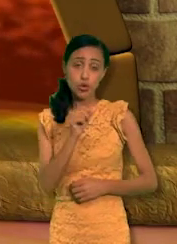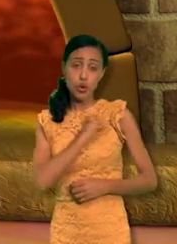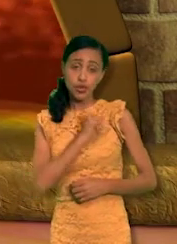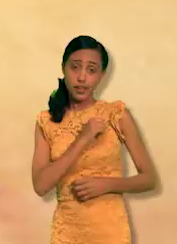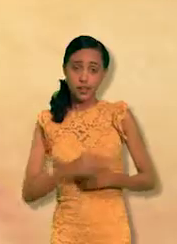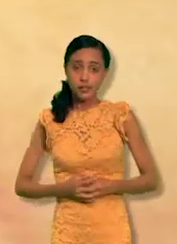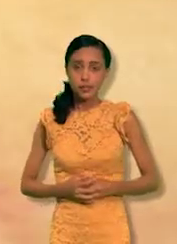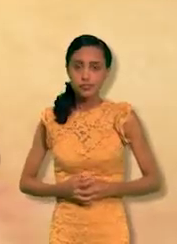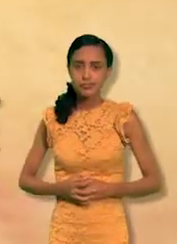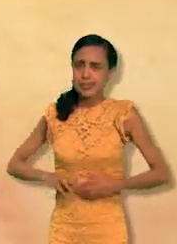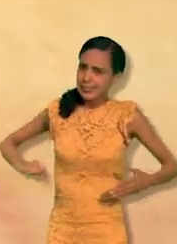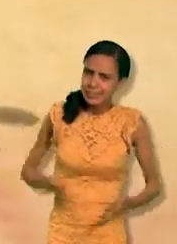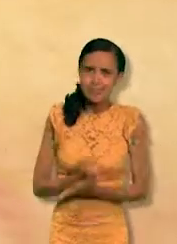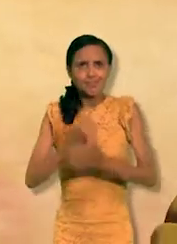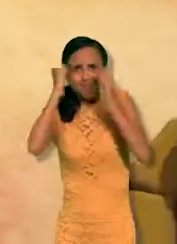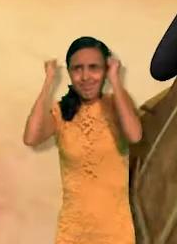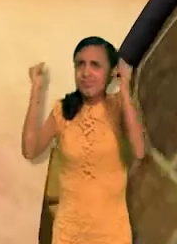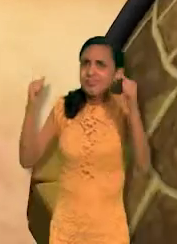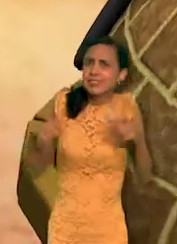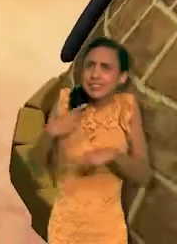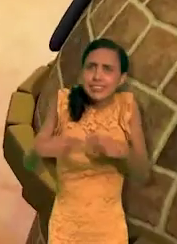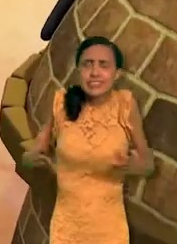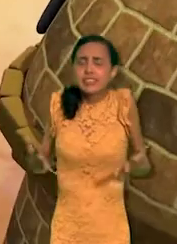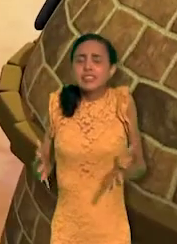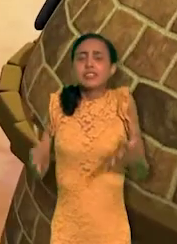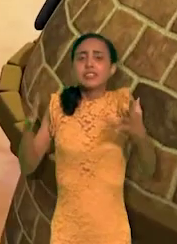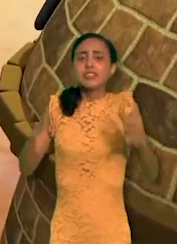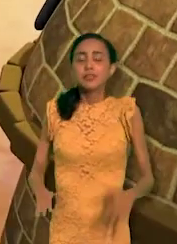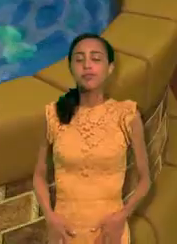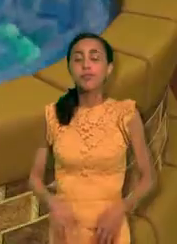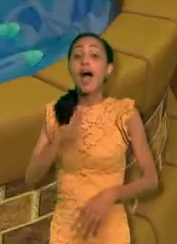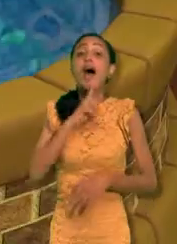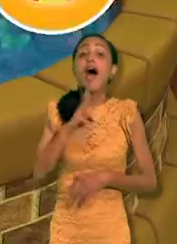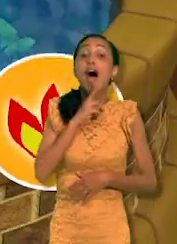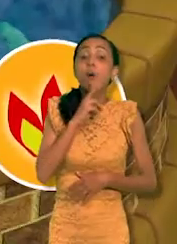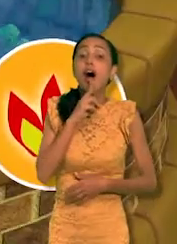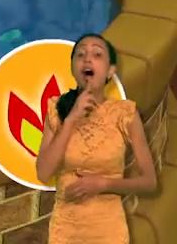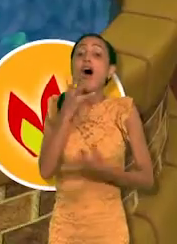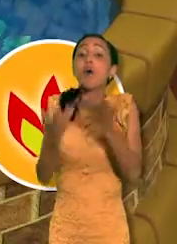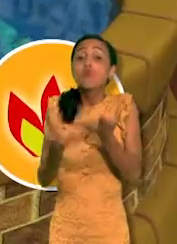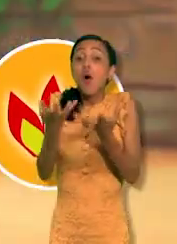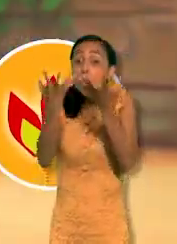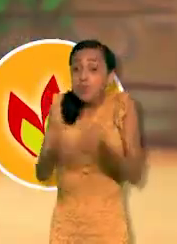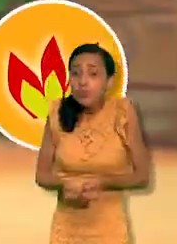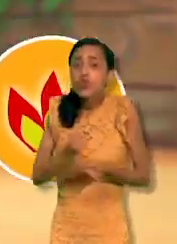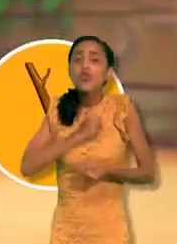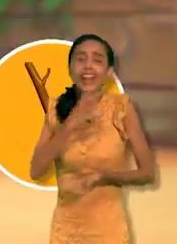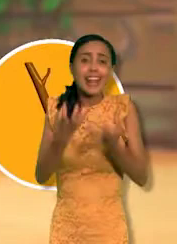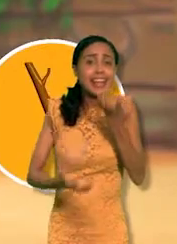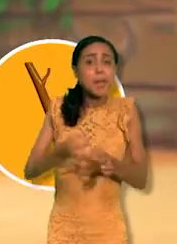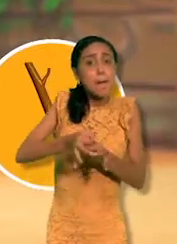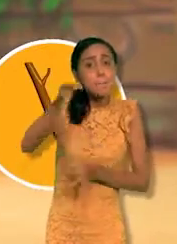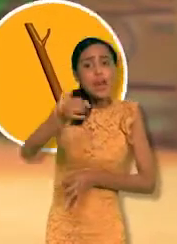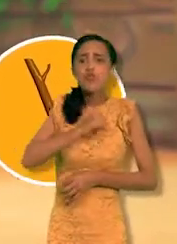¡No quiero! Pero... ¡Mira, muchacho! ¡Mira, muchacho! ¡Agua! ¡Para el fuego! Que no quiere quemar al